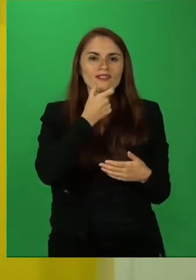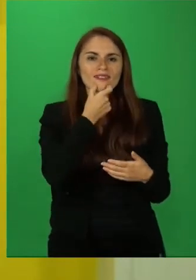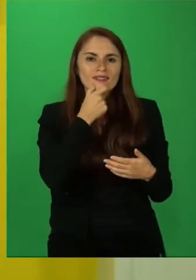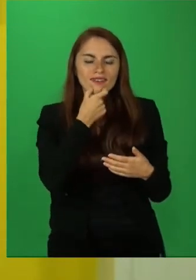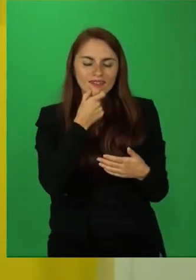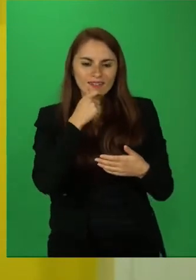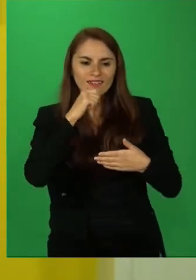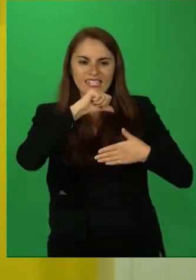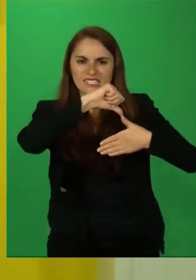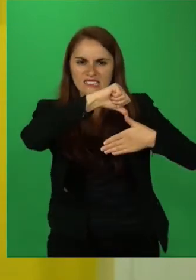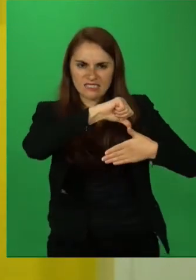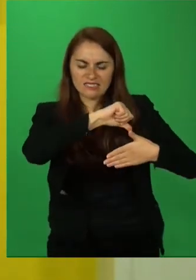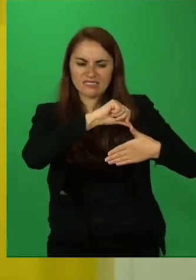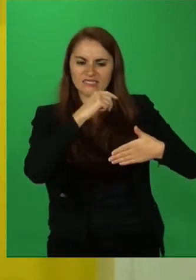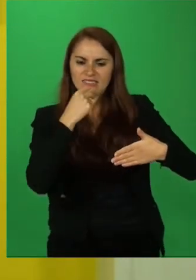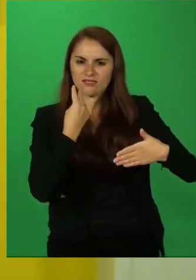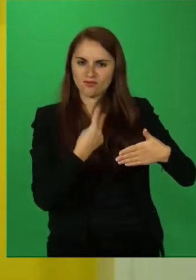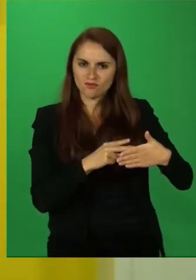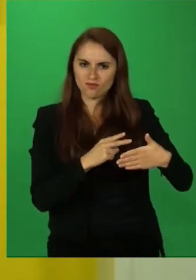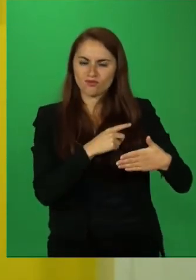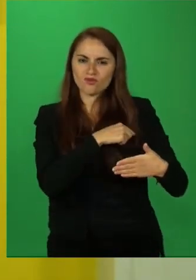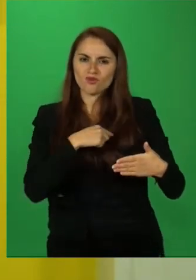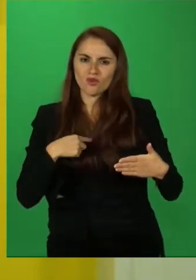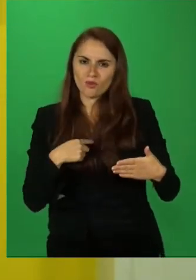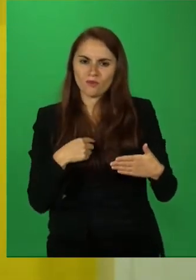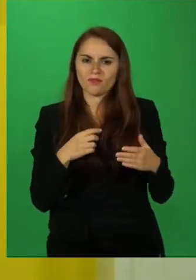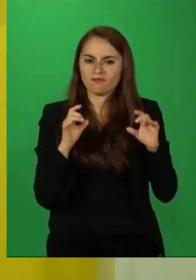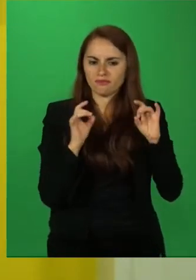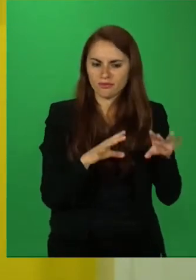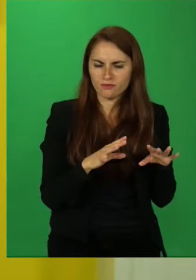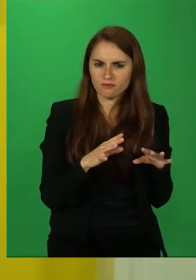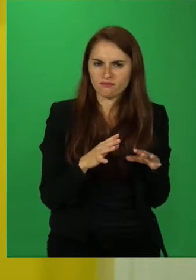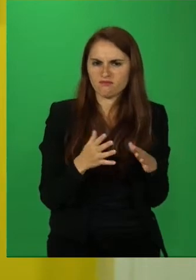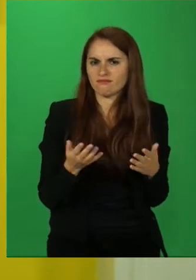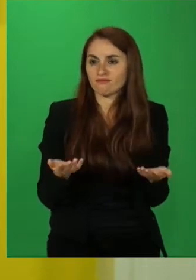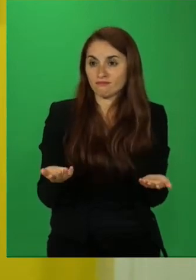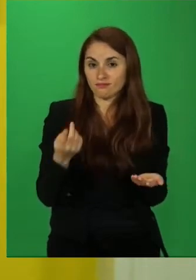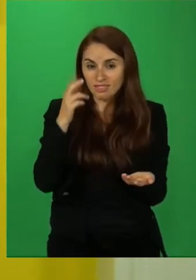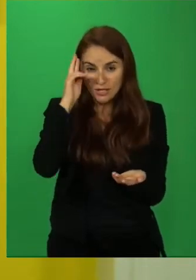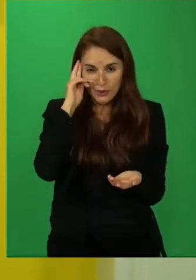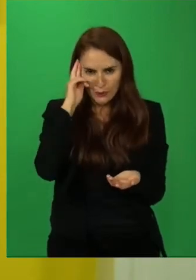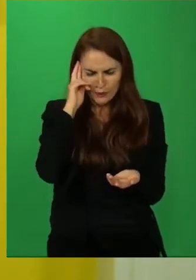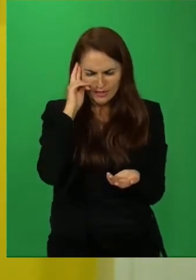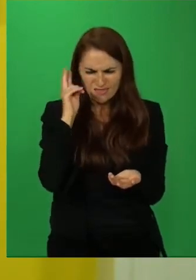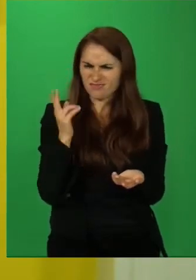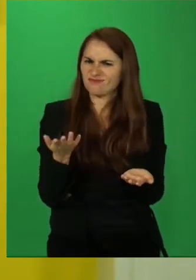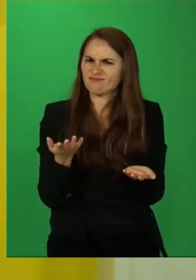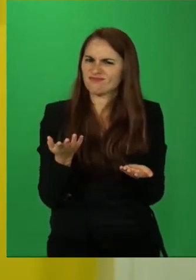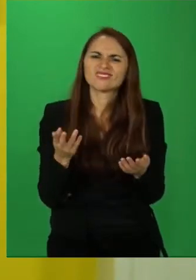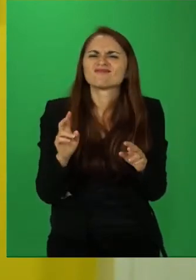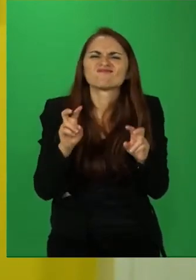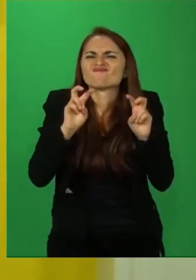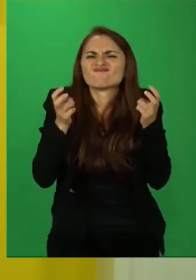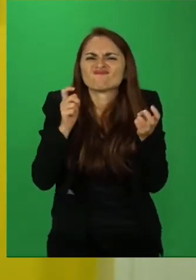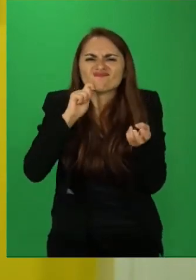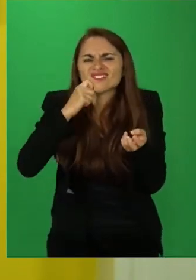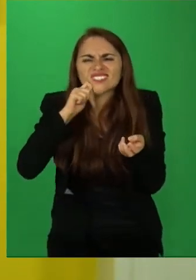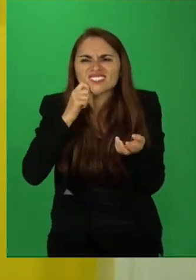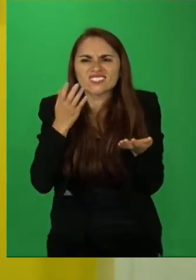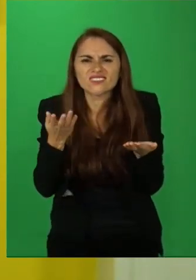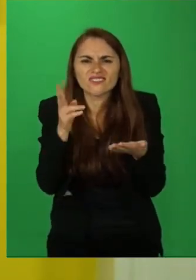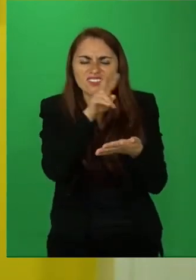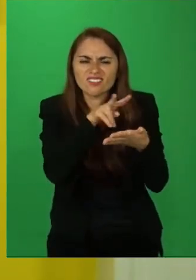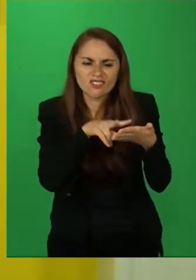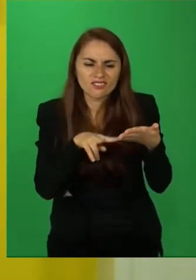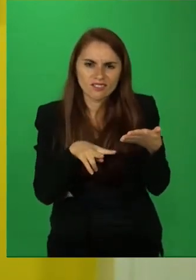Fíjate, acá, vamos al primer paso, recuerda, el tema. ¿De qué se habla en esta carta al director,